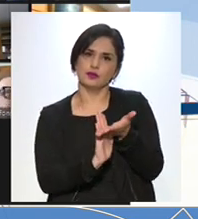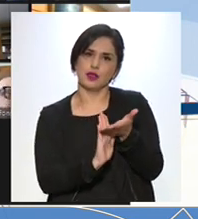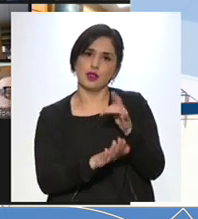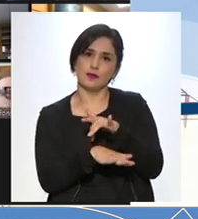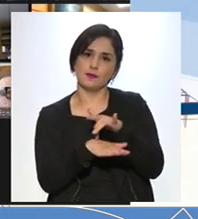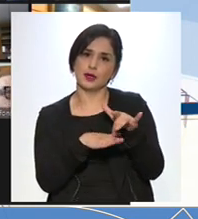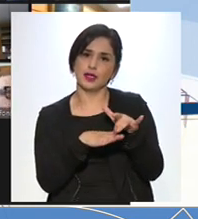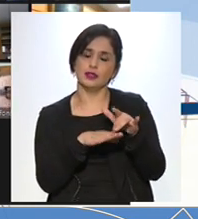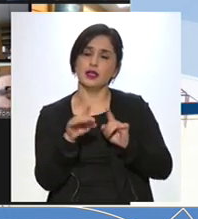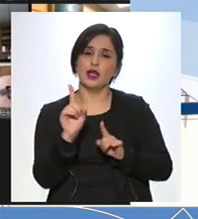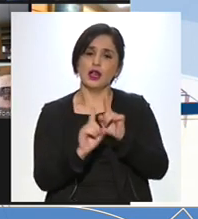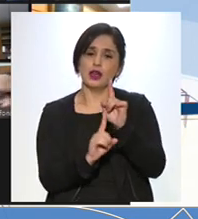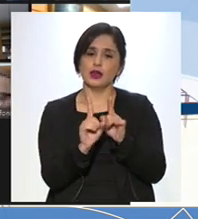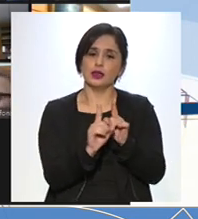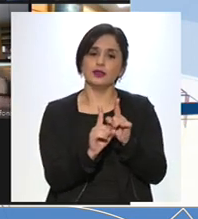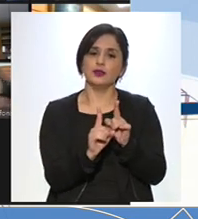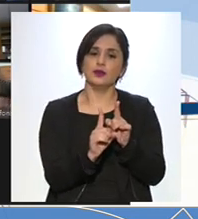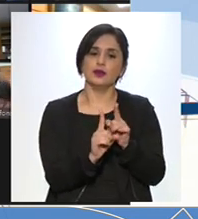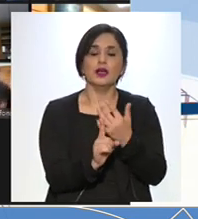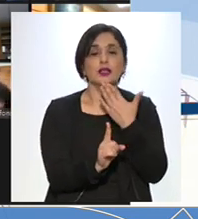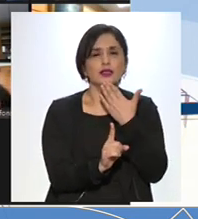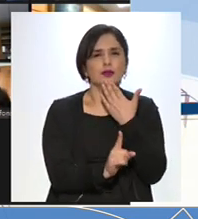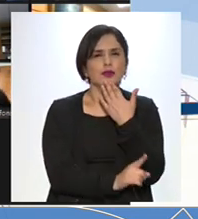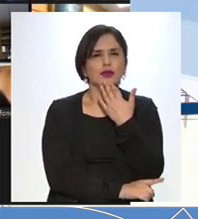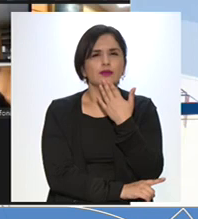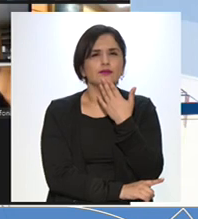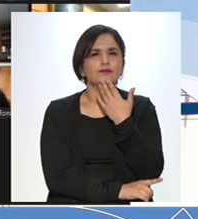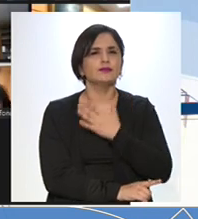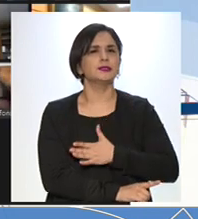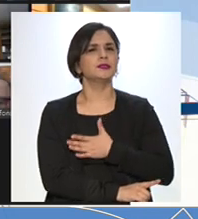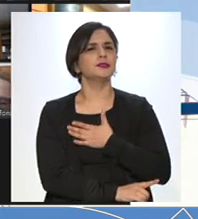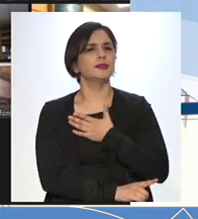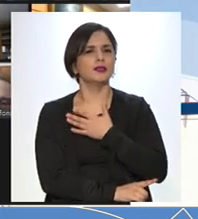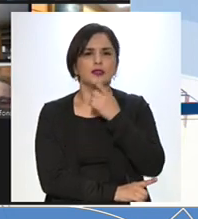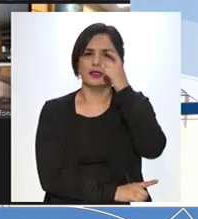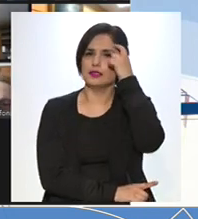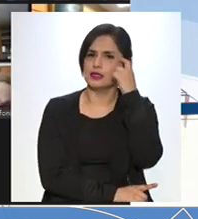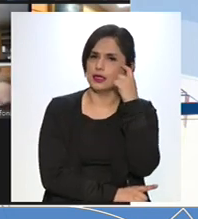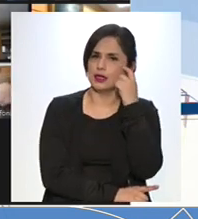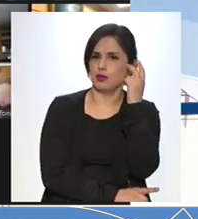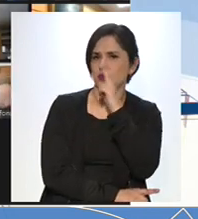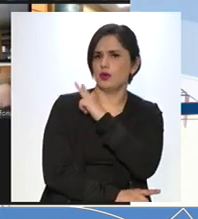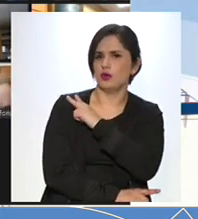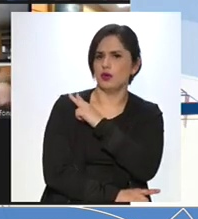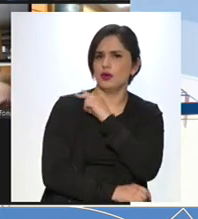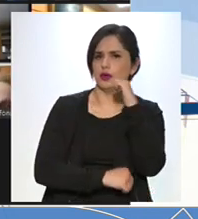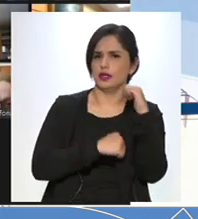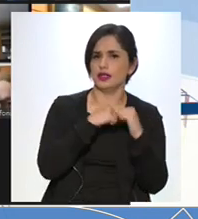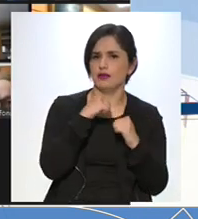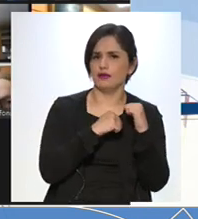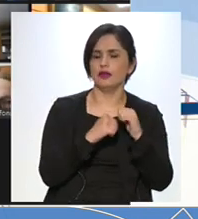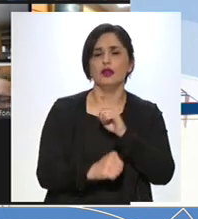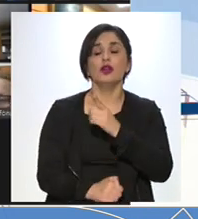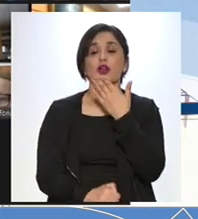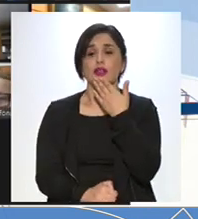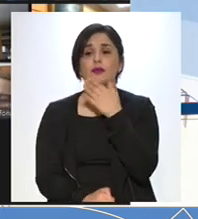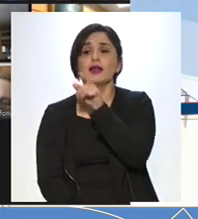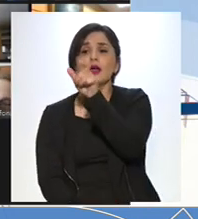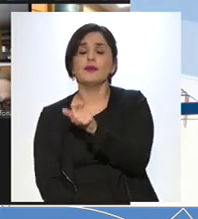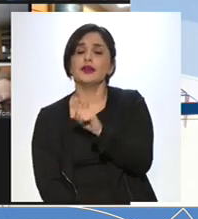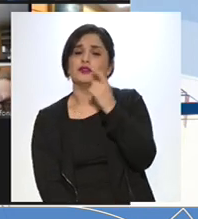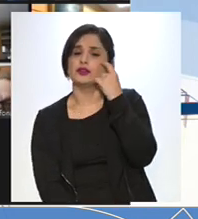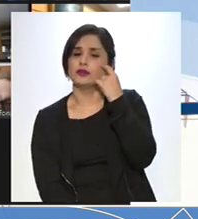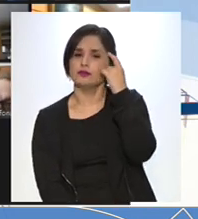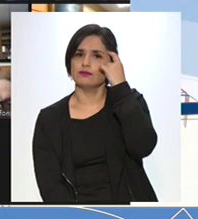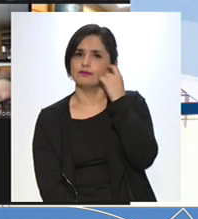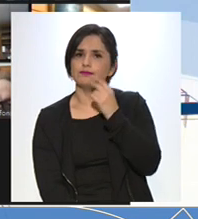vacantes es algo que está siendo también percibido no solamente por los empleadores, sino que también por las personas, como lo muestra la línea